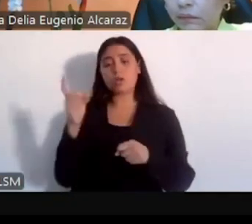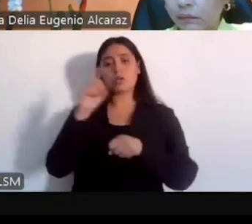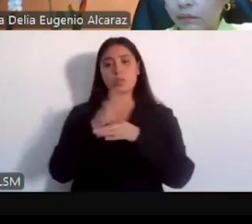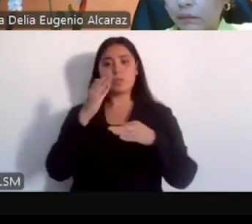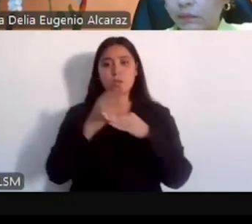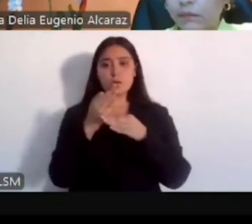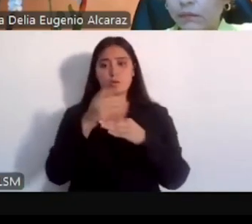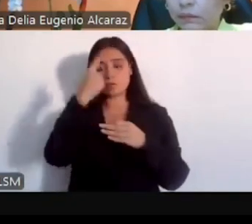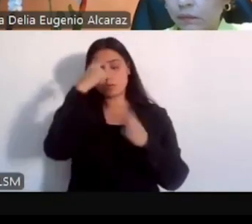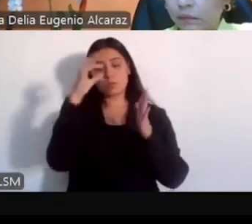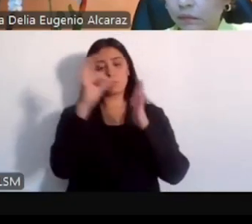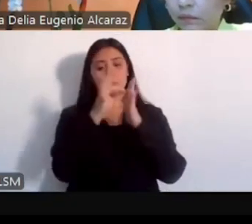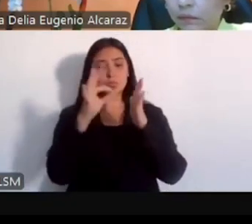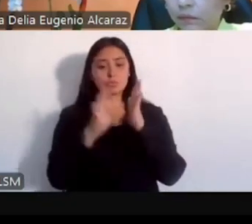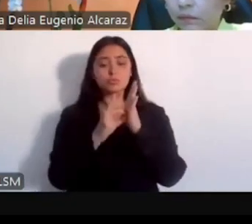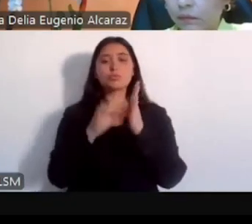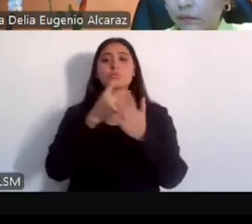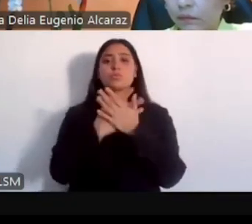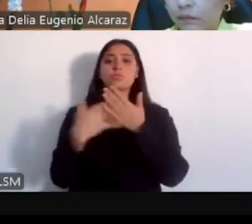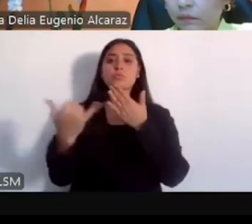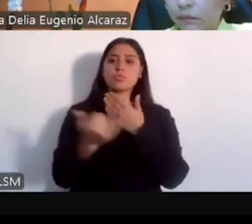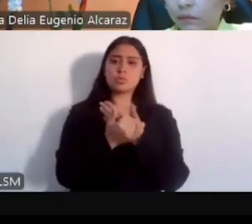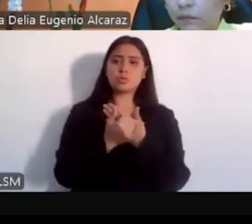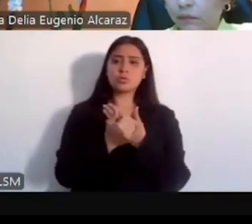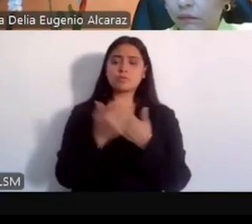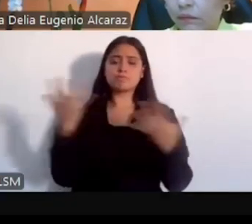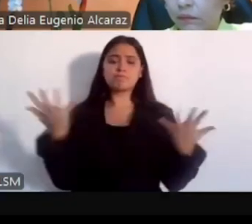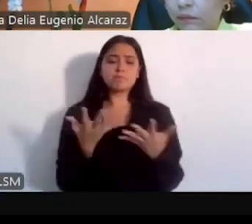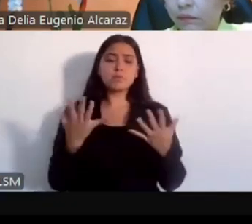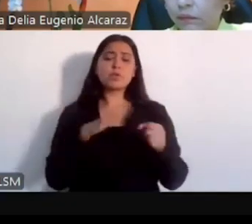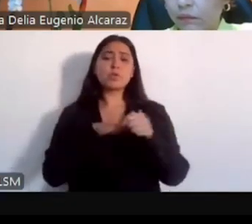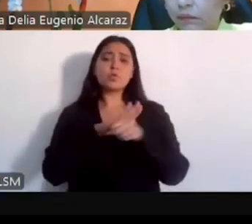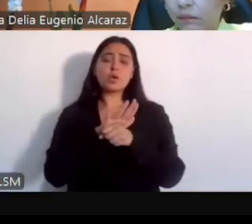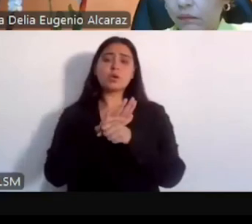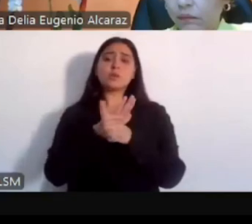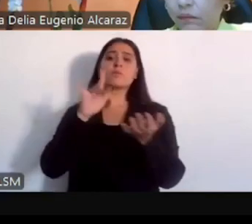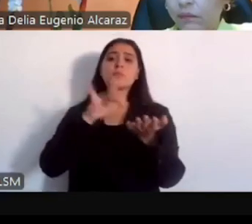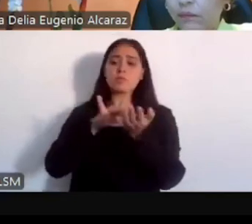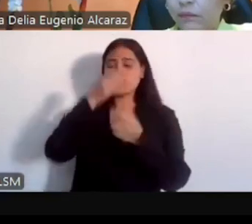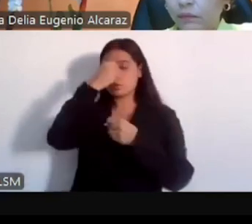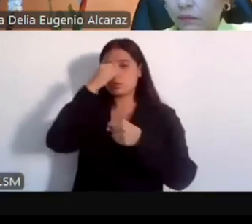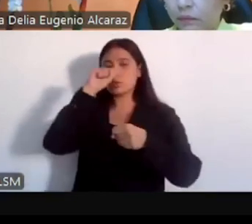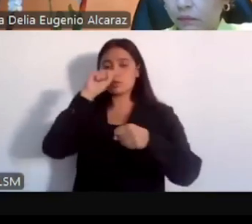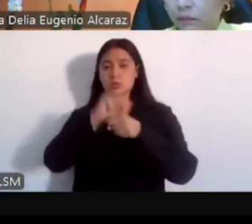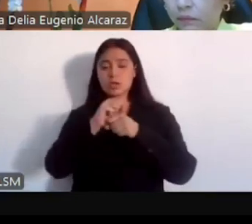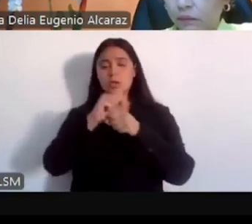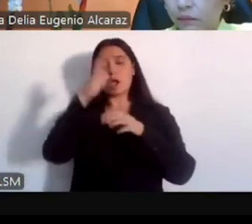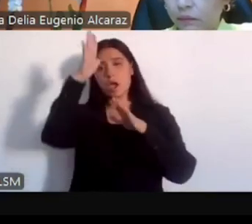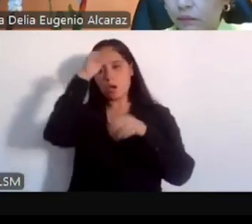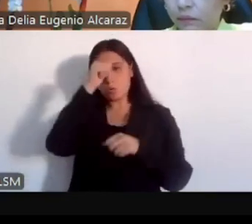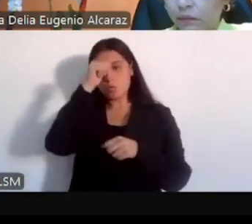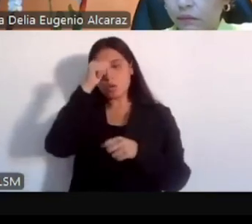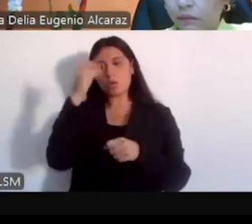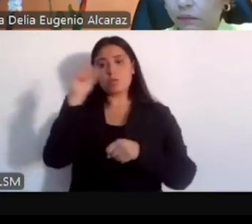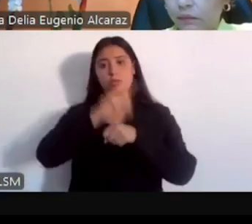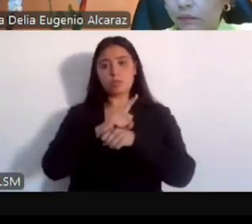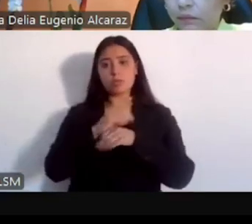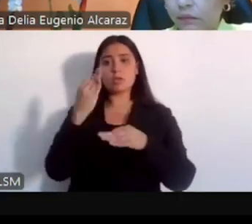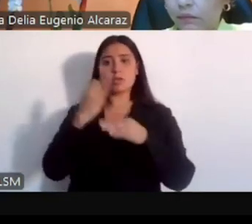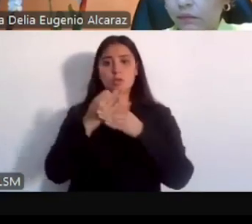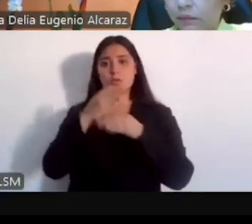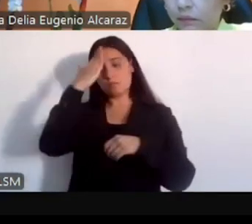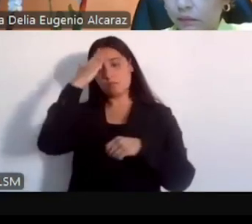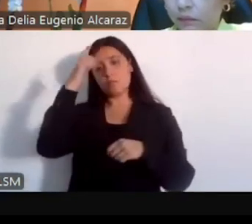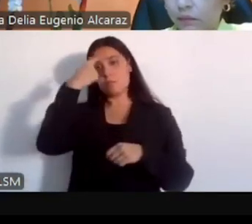resolutivos de los proyectos que nos ocupan se realizarán con el apoyo del secretario general de acuerdos a efectos de agilizar los trabajos de